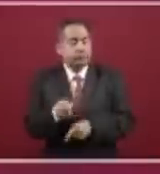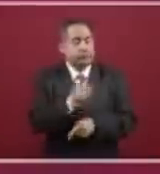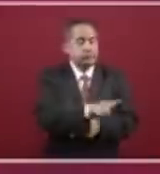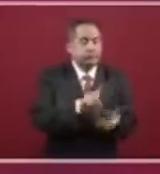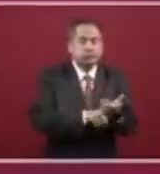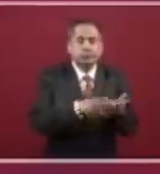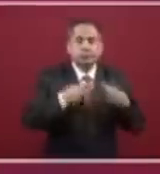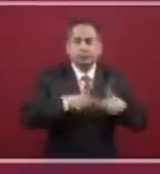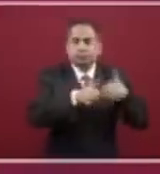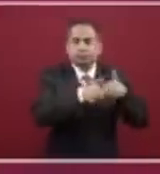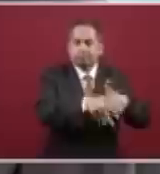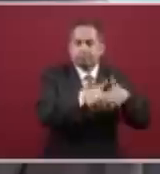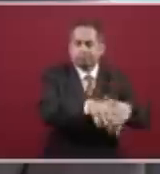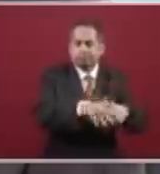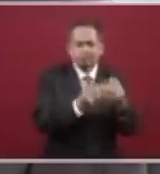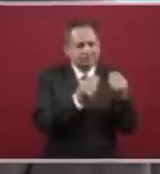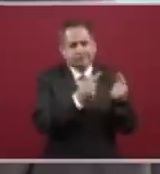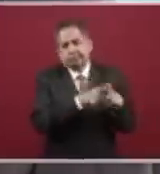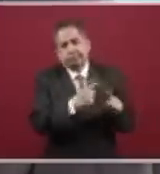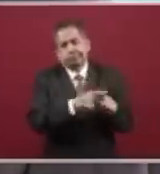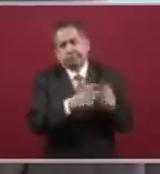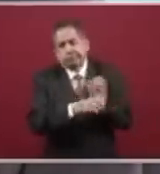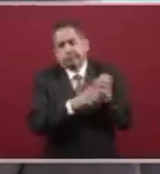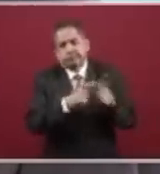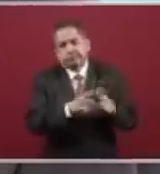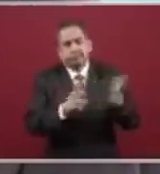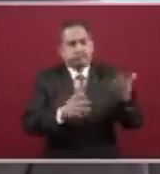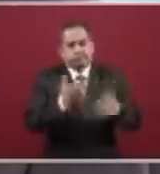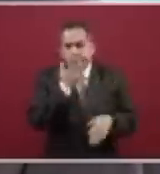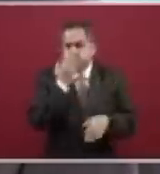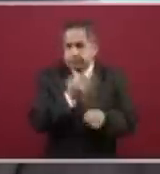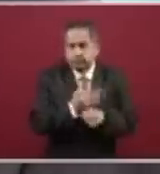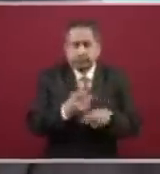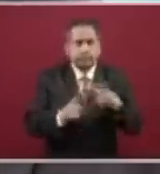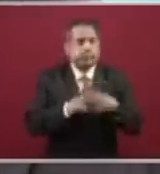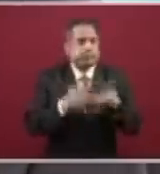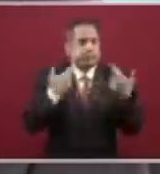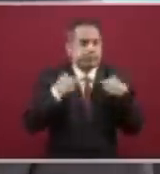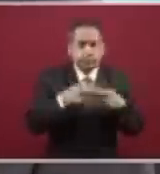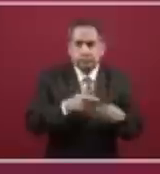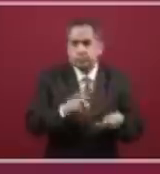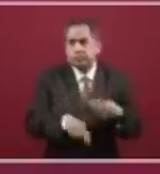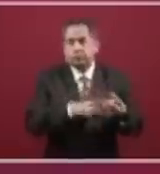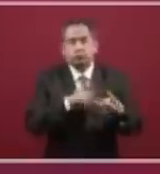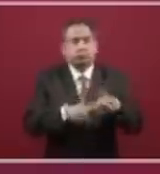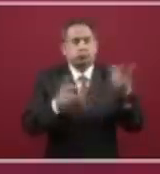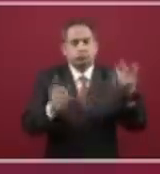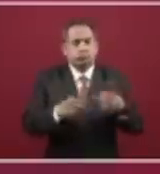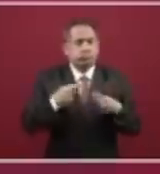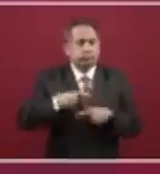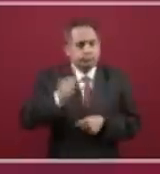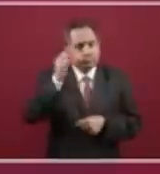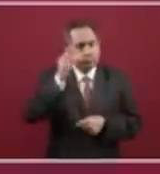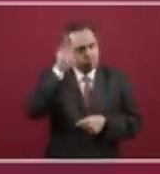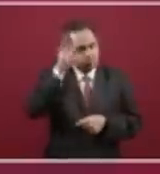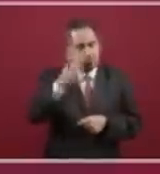manifestaciones son múltiples estudiantes profesores ejidatarios